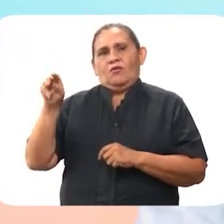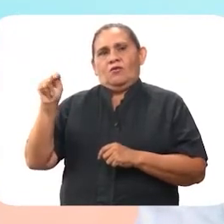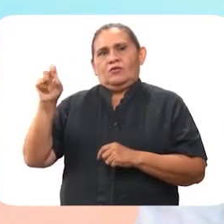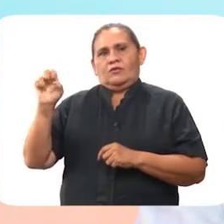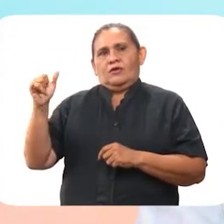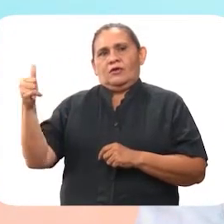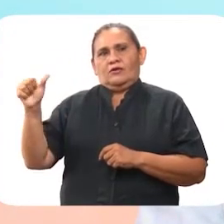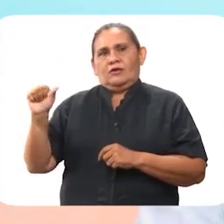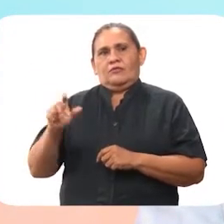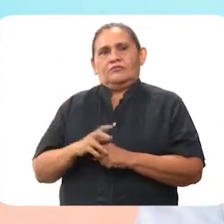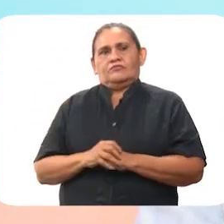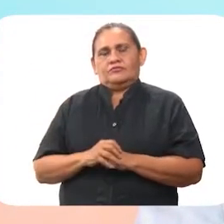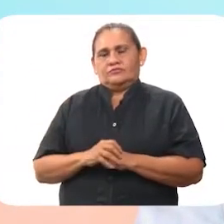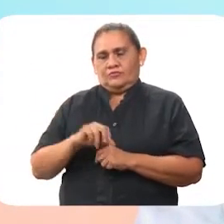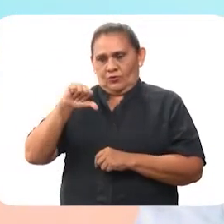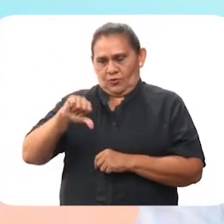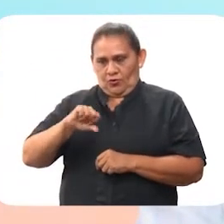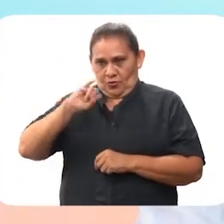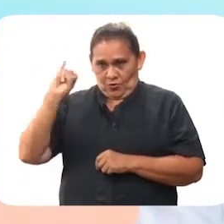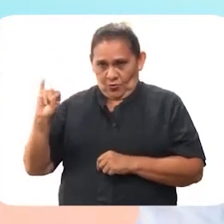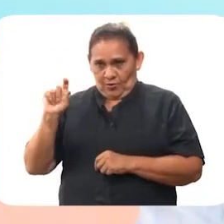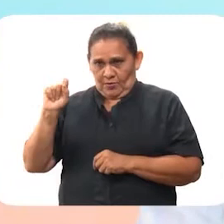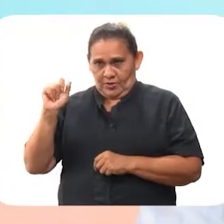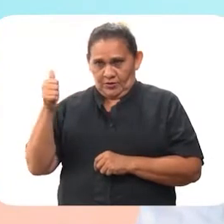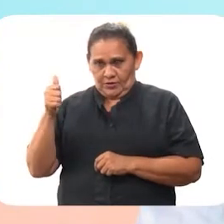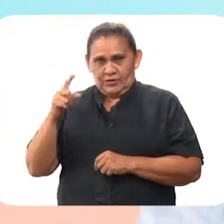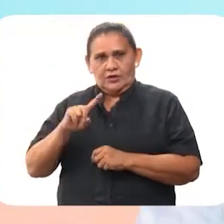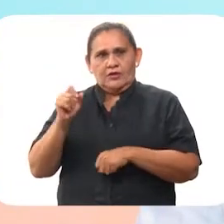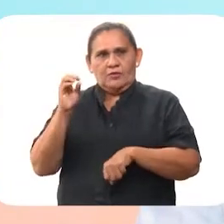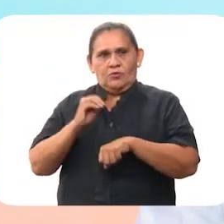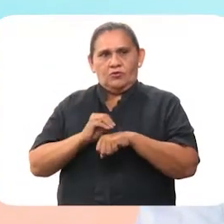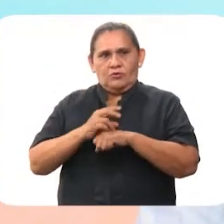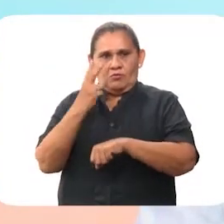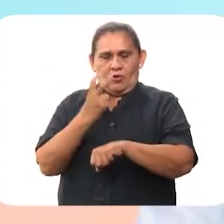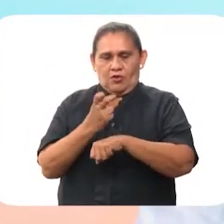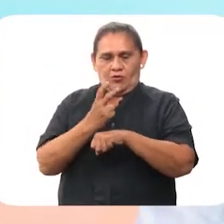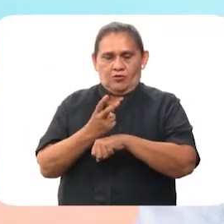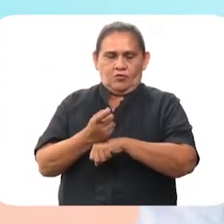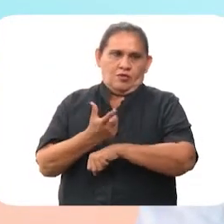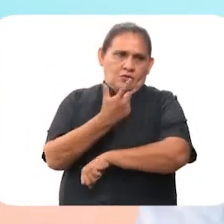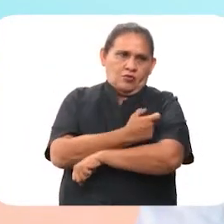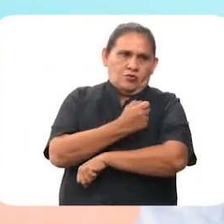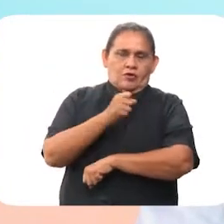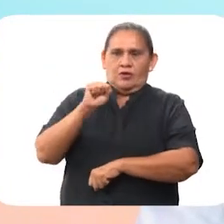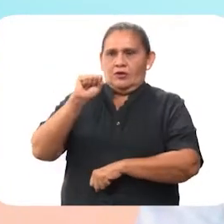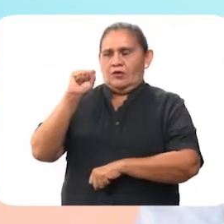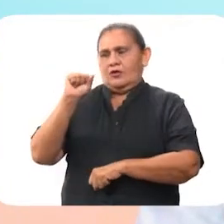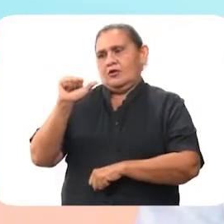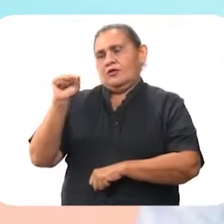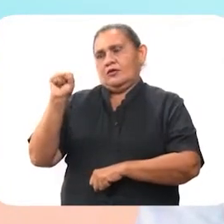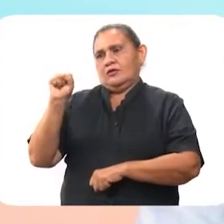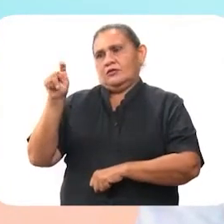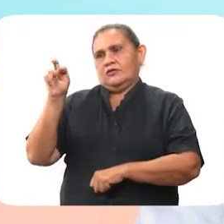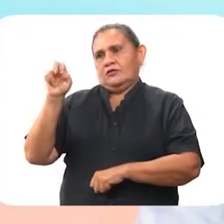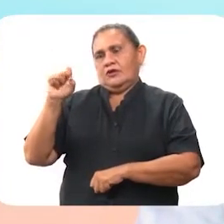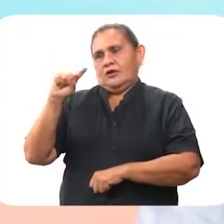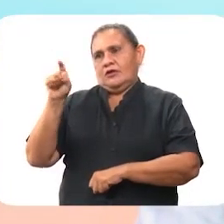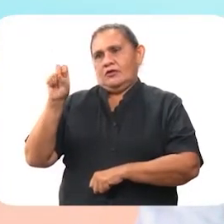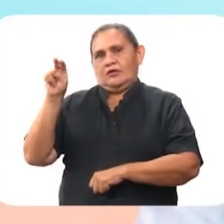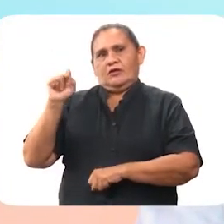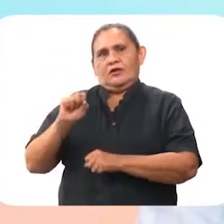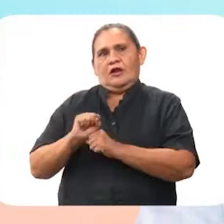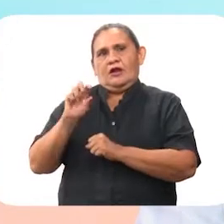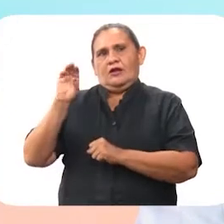Tella. Mientras tanto, hoy jueves 26 de agosto se aplicaron segundas dosis AstraZeneca a la población de 40 a 49 años de